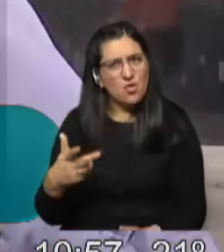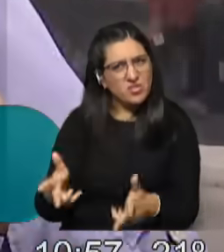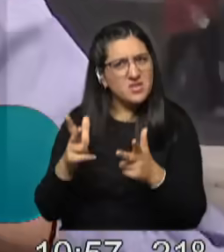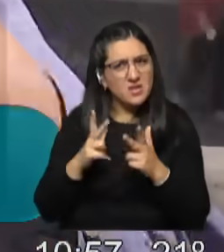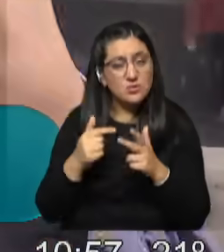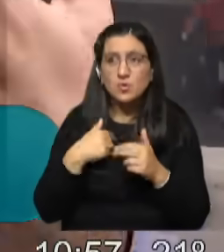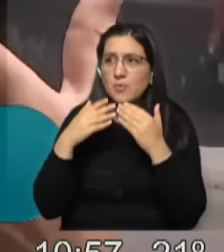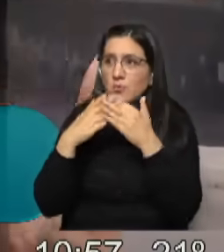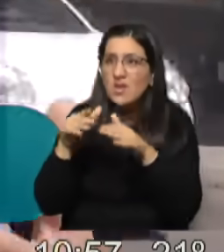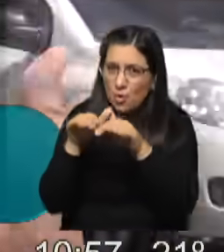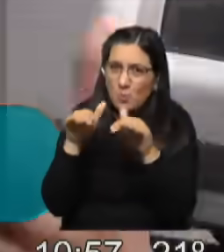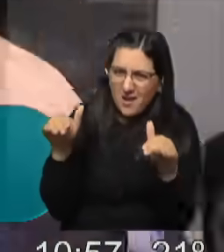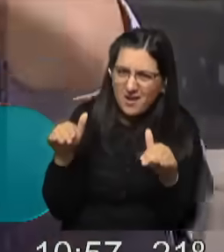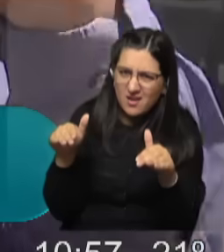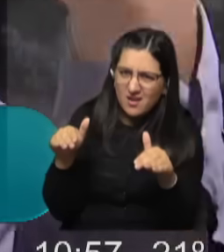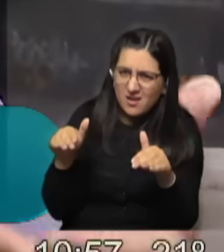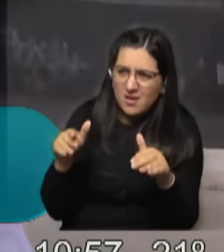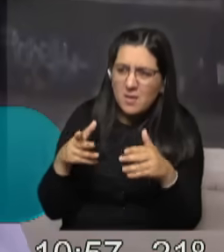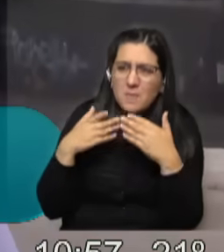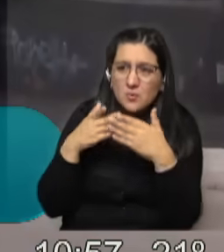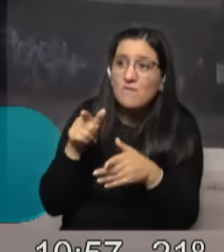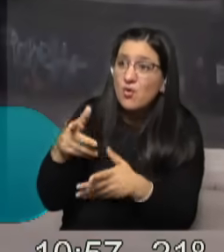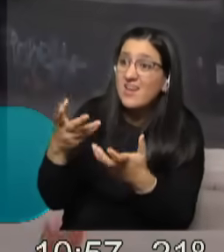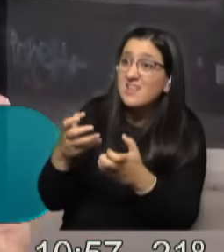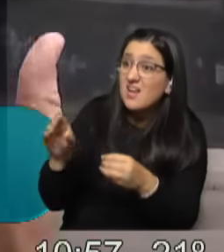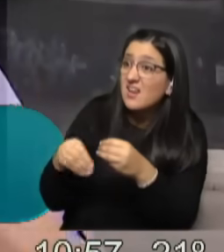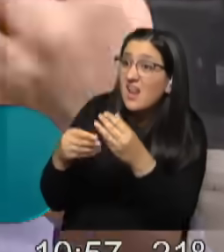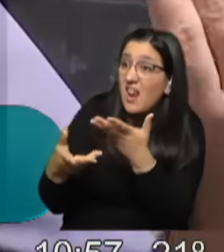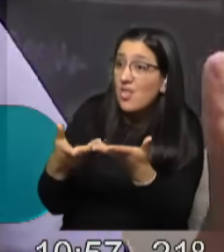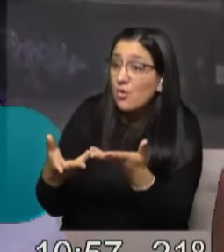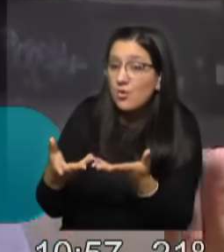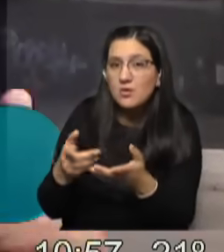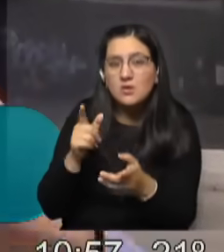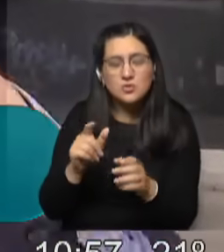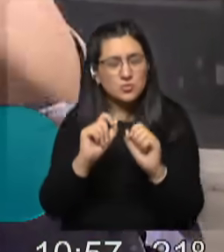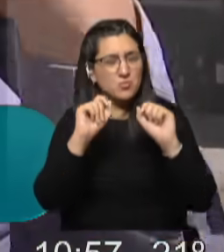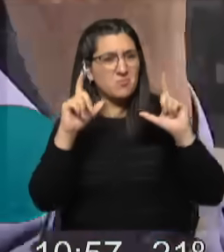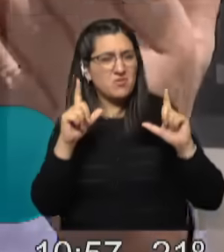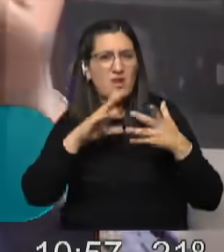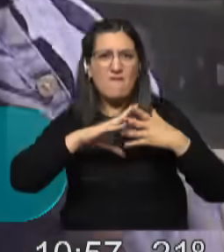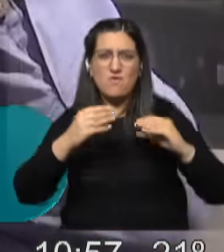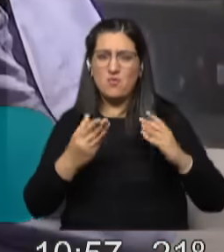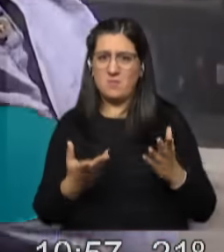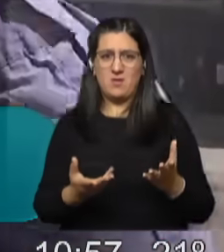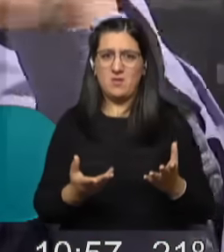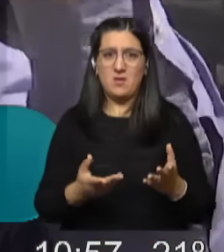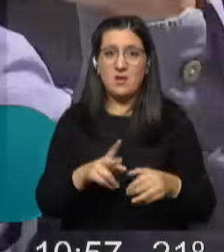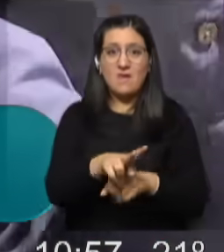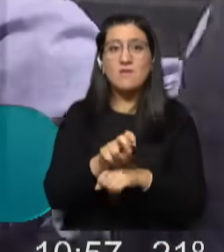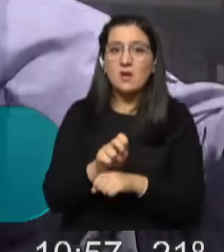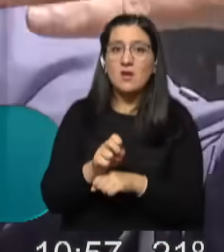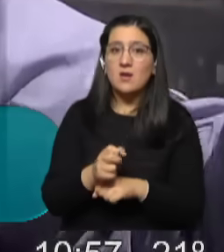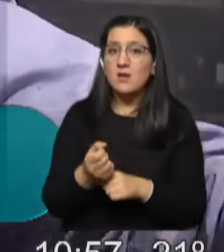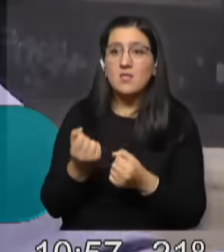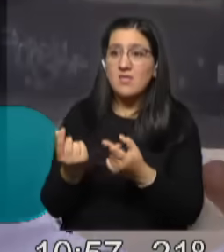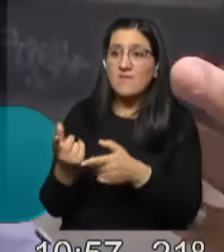porque yo le preguntaba si era normal esa forma de llevar adelante un interrogatorio, ellos se mostraron sorprendidos por la forma en la cual la fiscal le daba casi